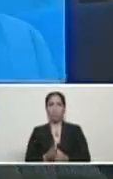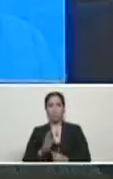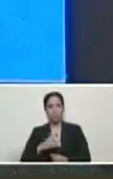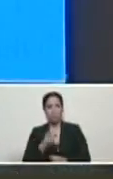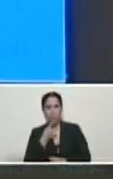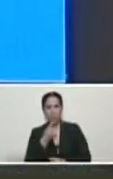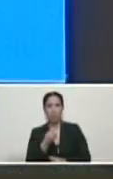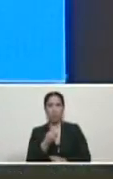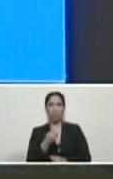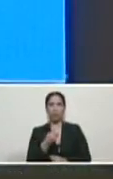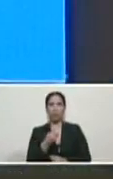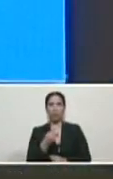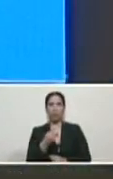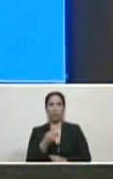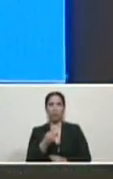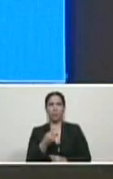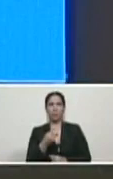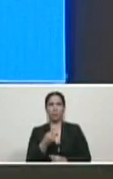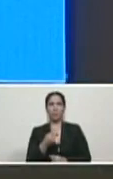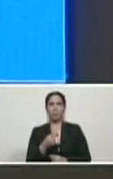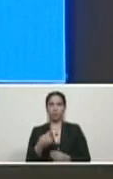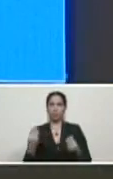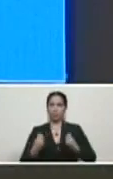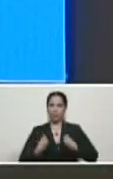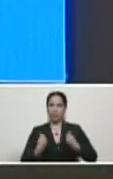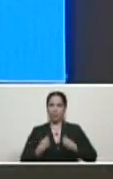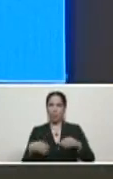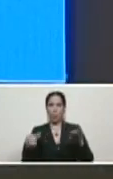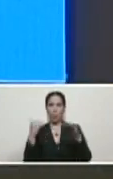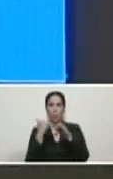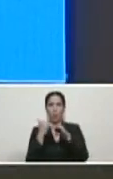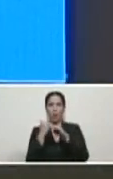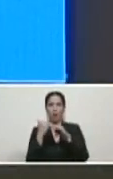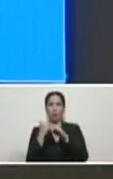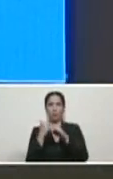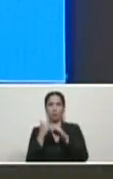se parecen a las que estamos viviendo.